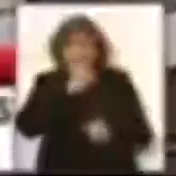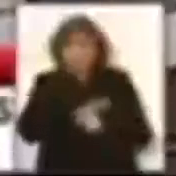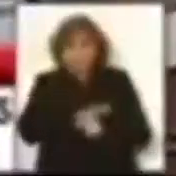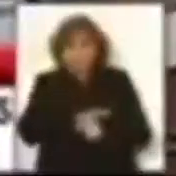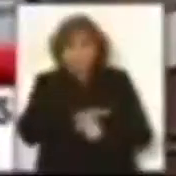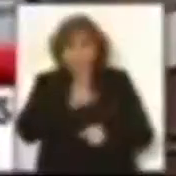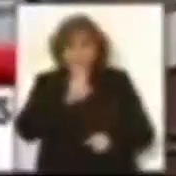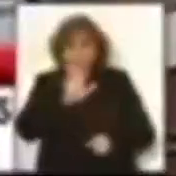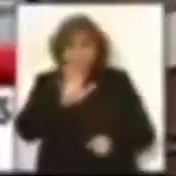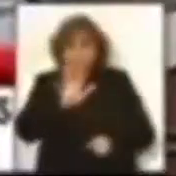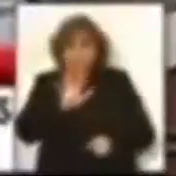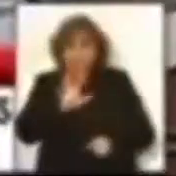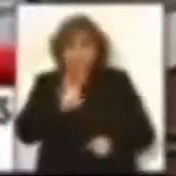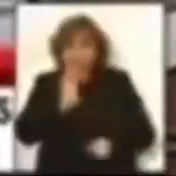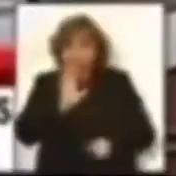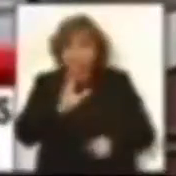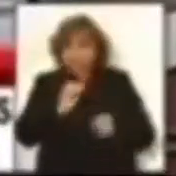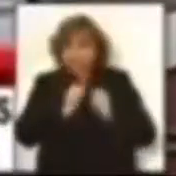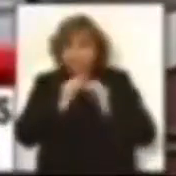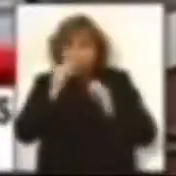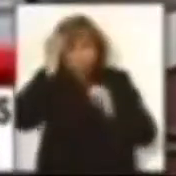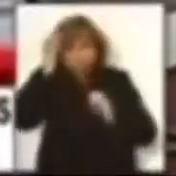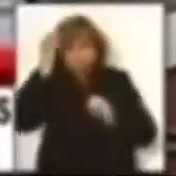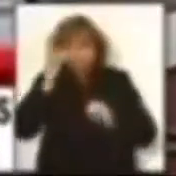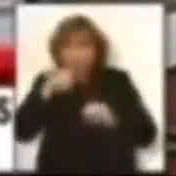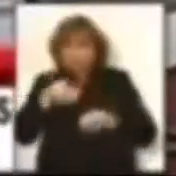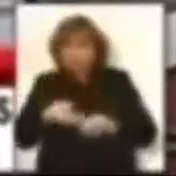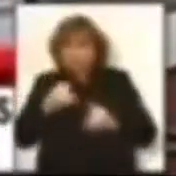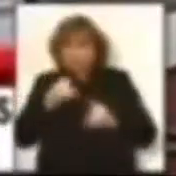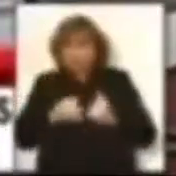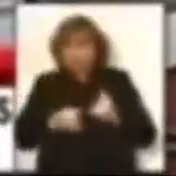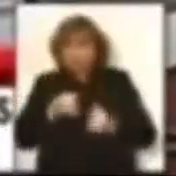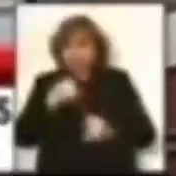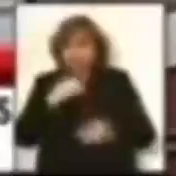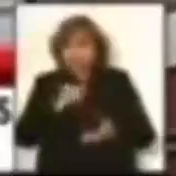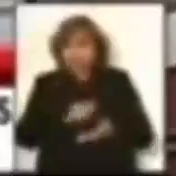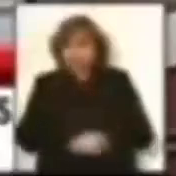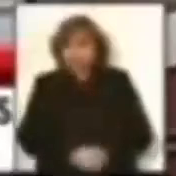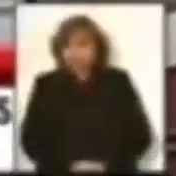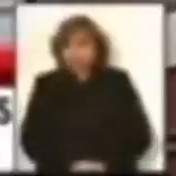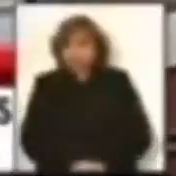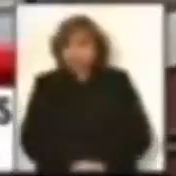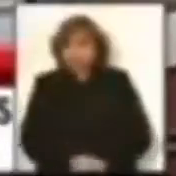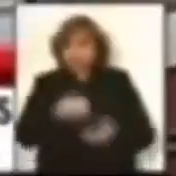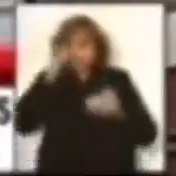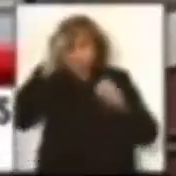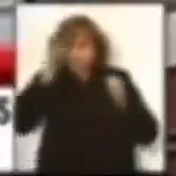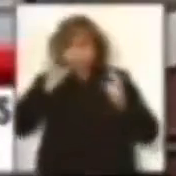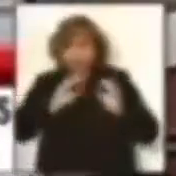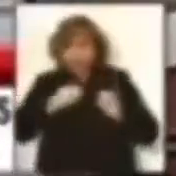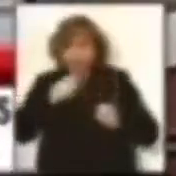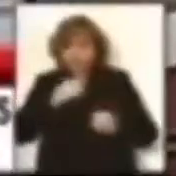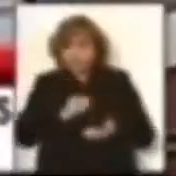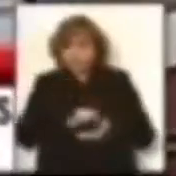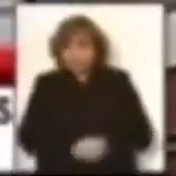En 45 días, nosotros tenemos que ya ser capaces de finiquitar este acuerdo, y este acuerdo va a ser de